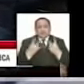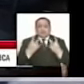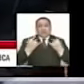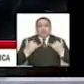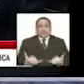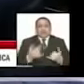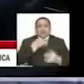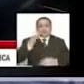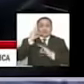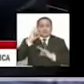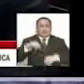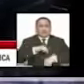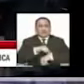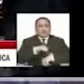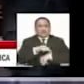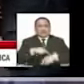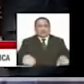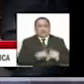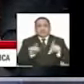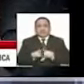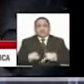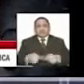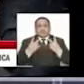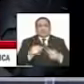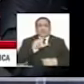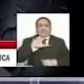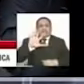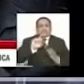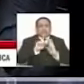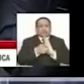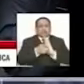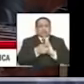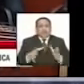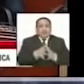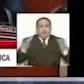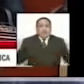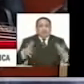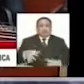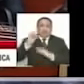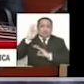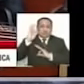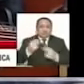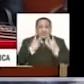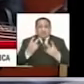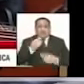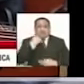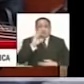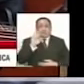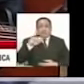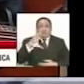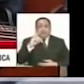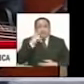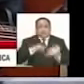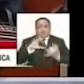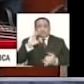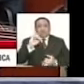ser la manera de cómo vivimos los peruanos a futuro, pero él va a ser un presidente, te podría decir que va a ser un presidente solamente hasta abril, ¿no? Porque